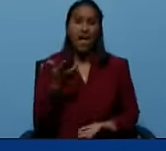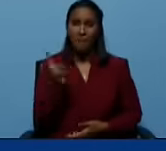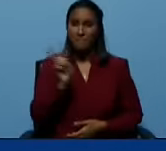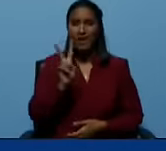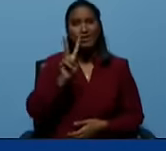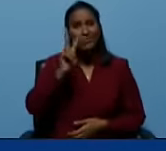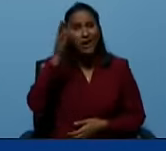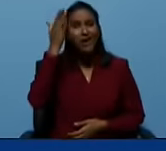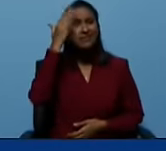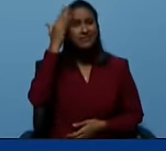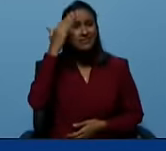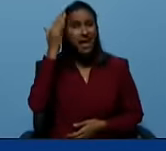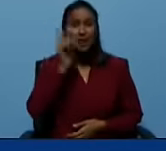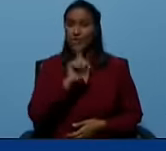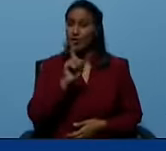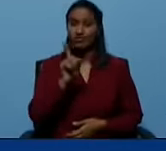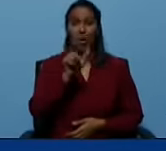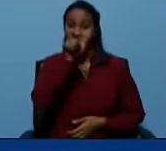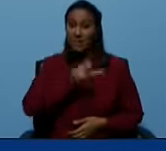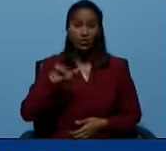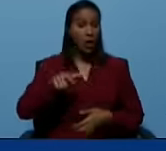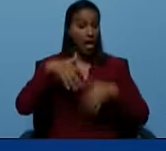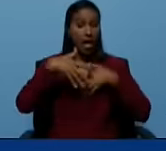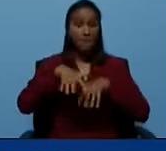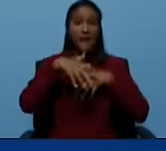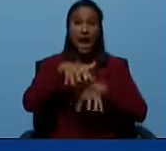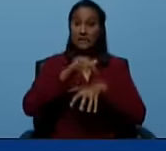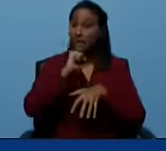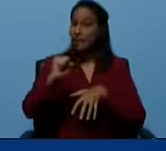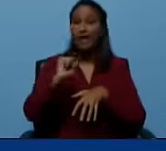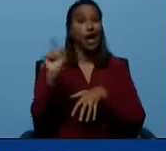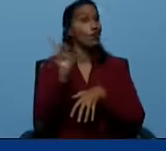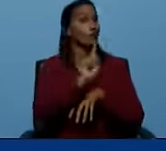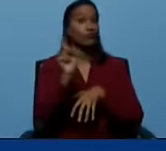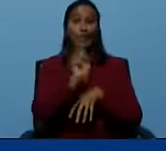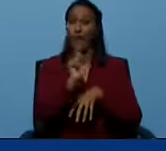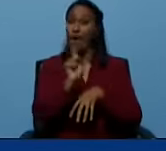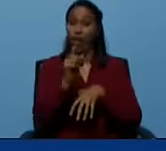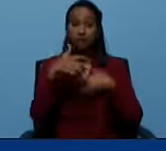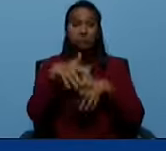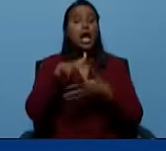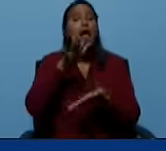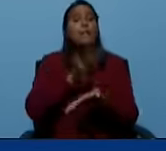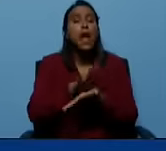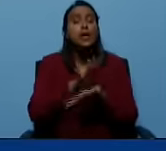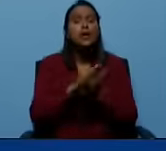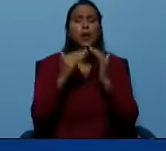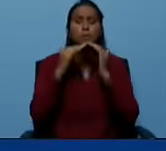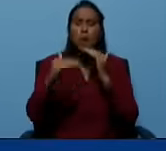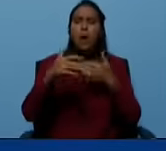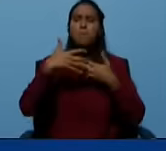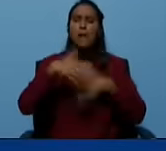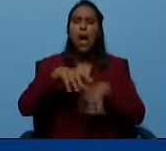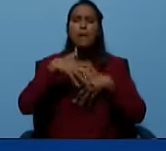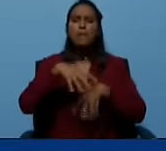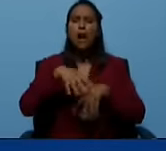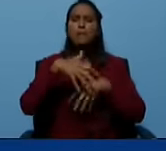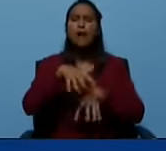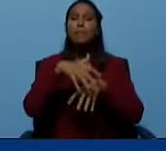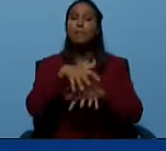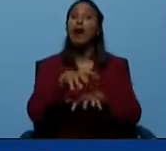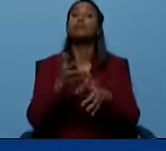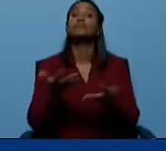fueron manifestaciones pacíficas. Venezuela sabe que no fueron protestas pacíficas. Una cosa es lo que hicieron ayer en los Palos